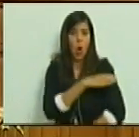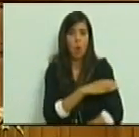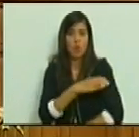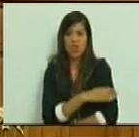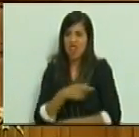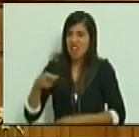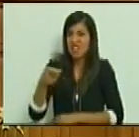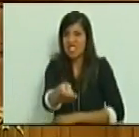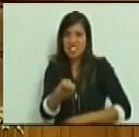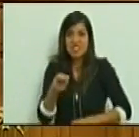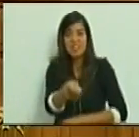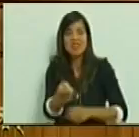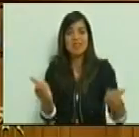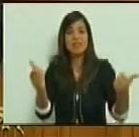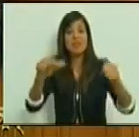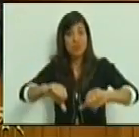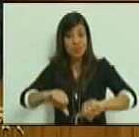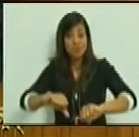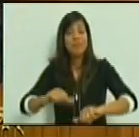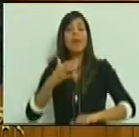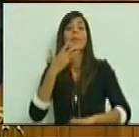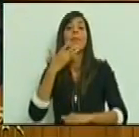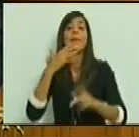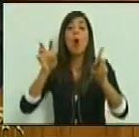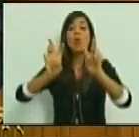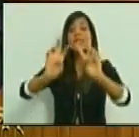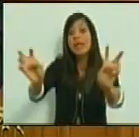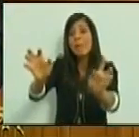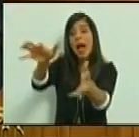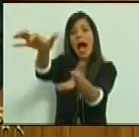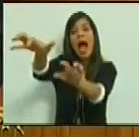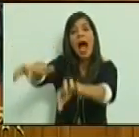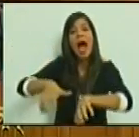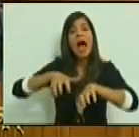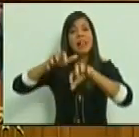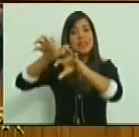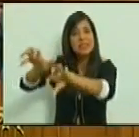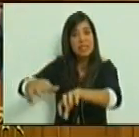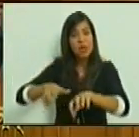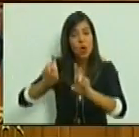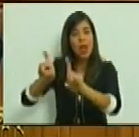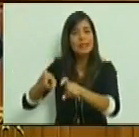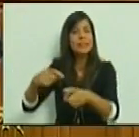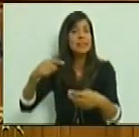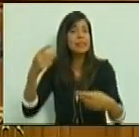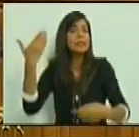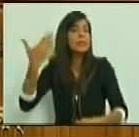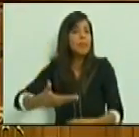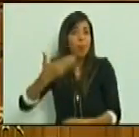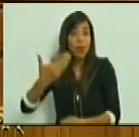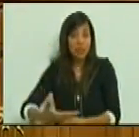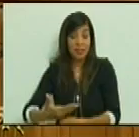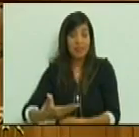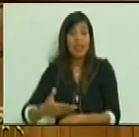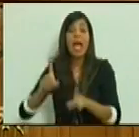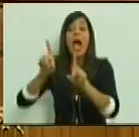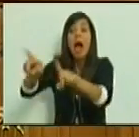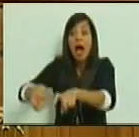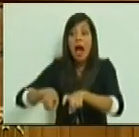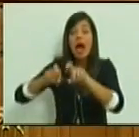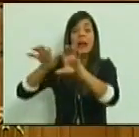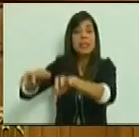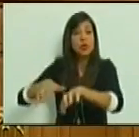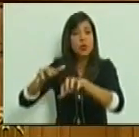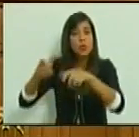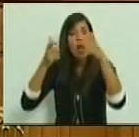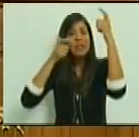sido sometidos, el tema agrícola al cual queremos aterrizar. La agricultura, que gracias a